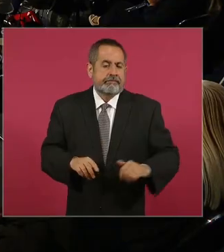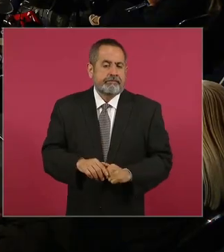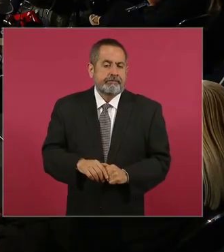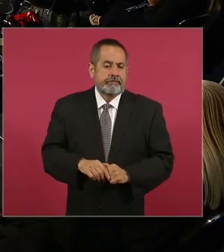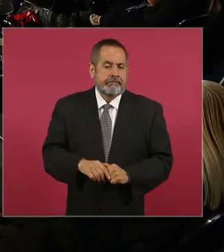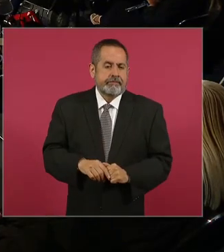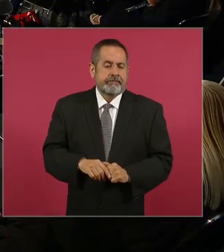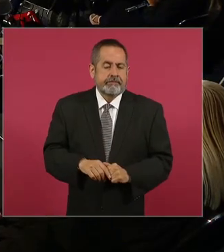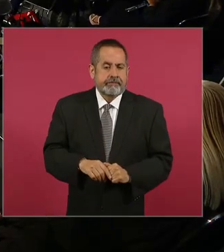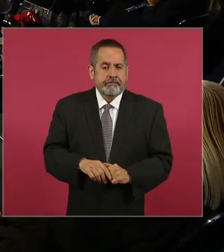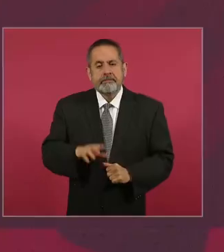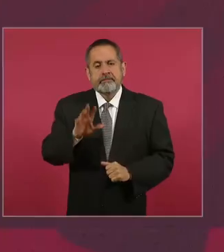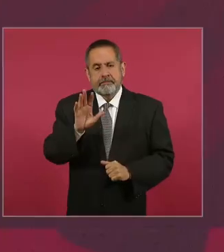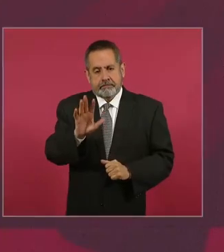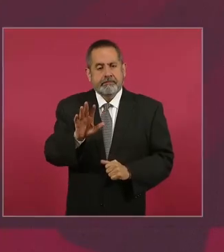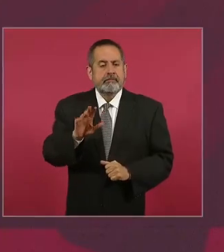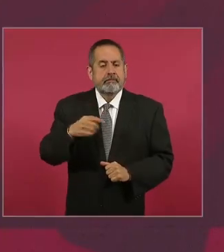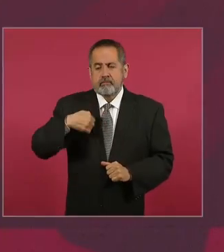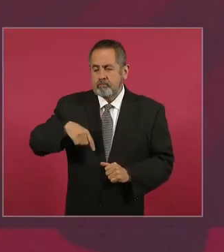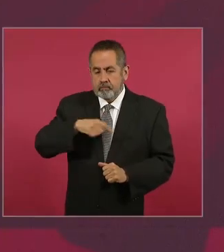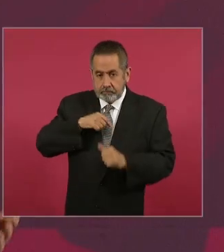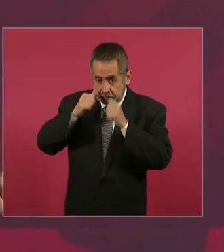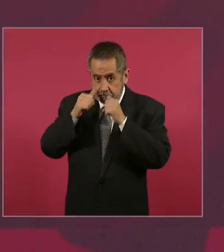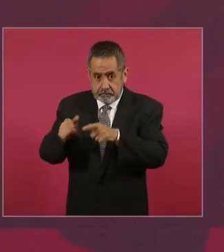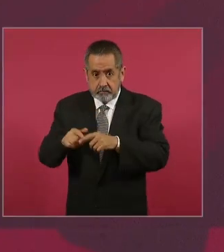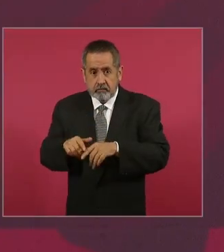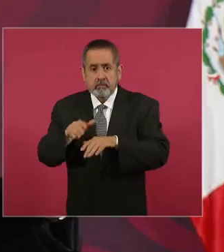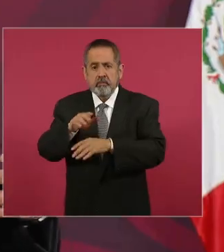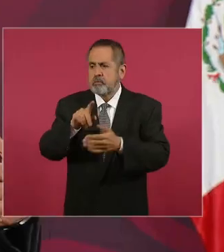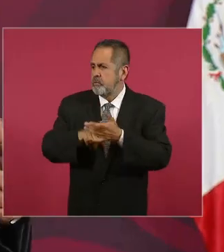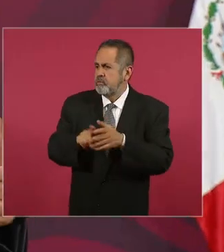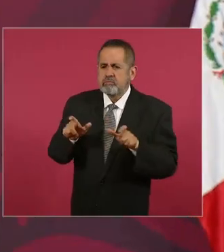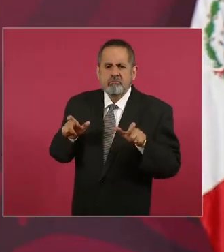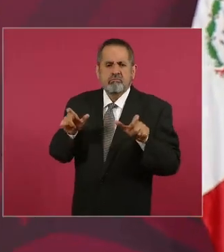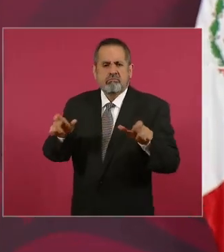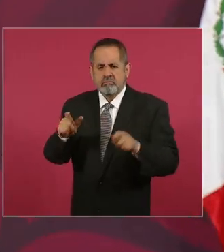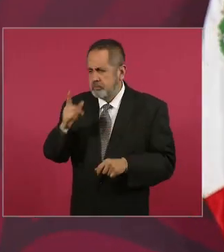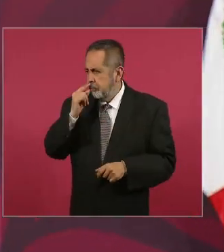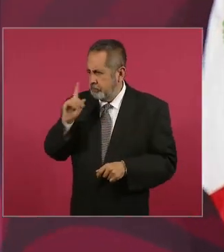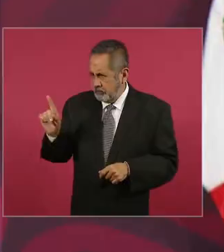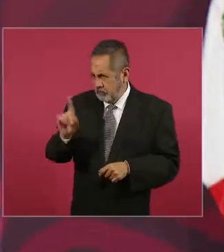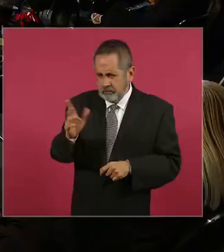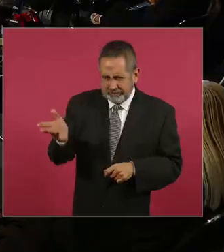Y vamos a estar pendientes. Acerca de los retenes, no sé si tengan…